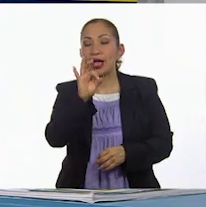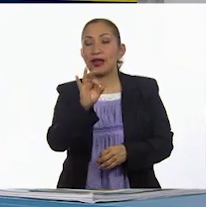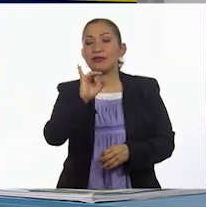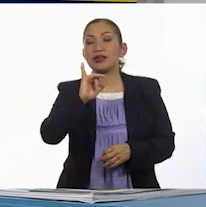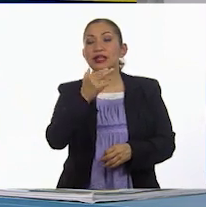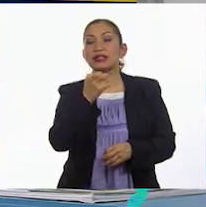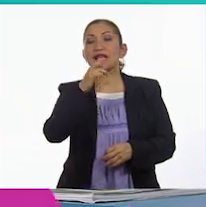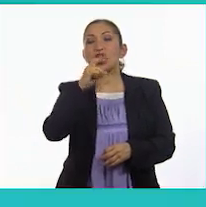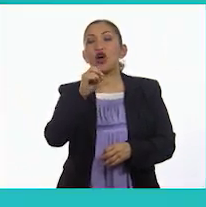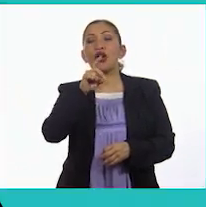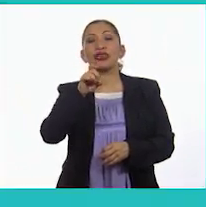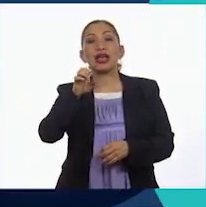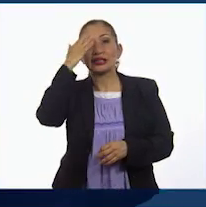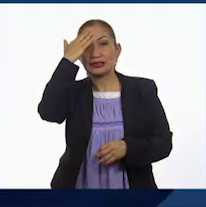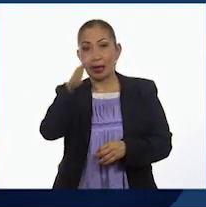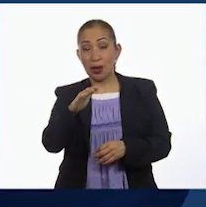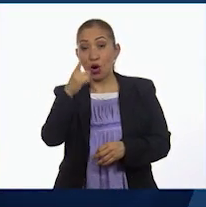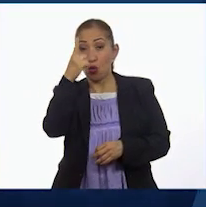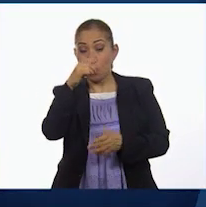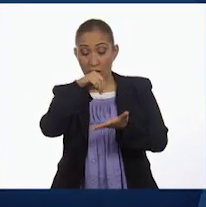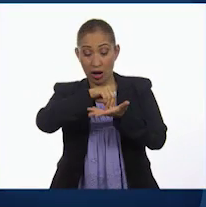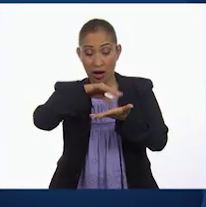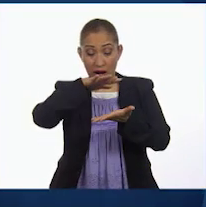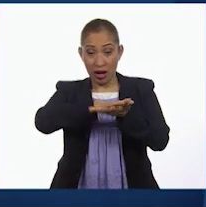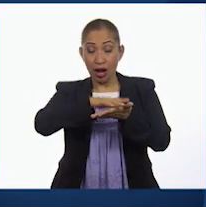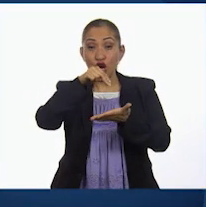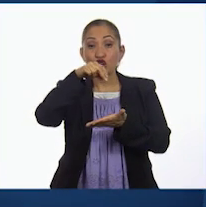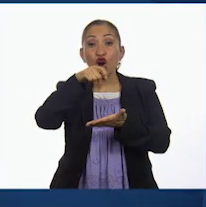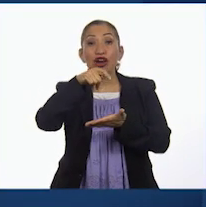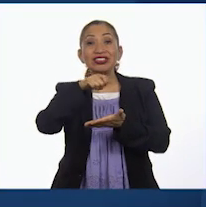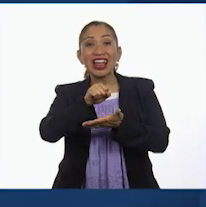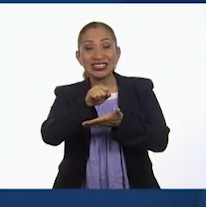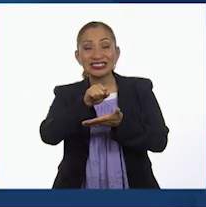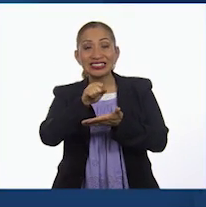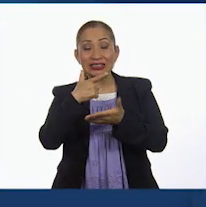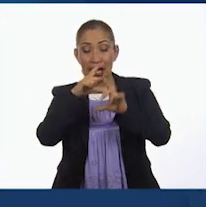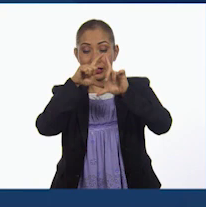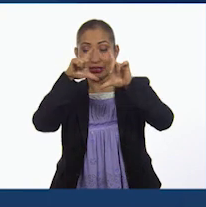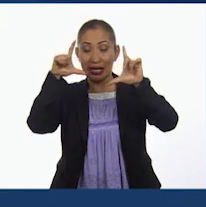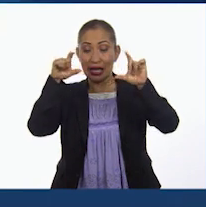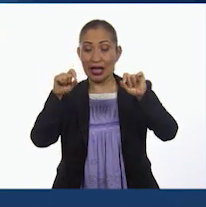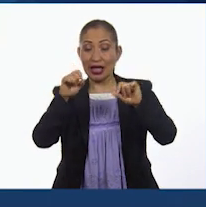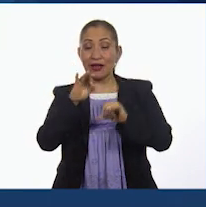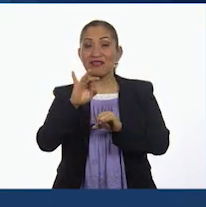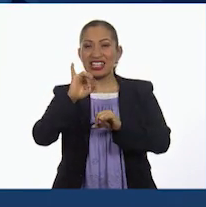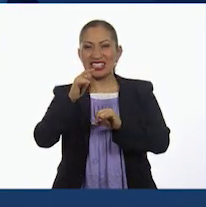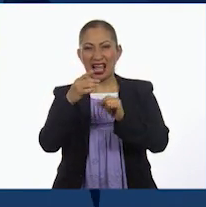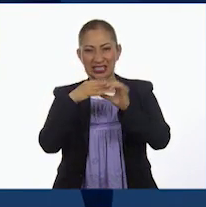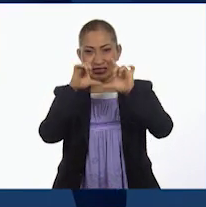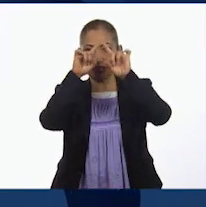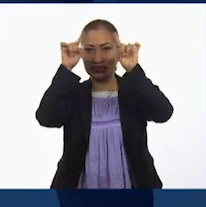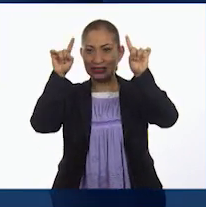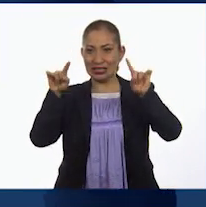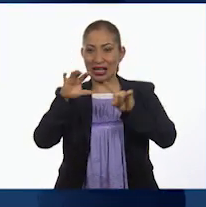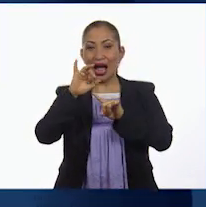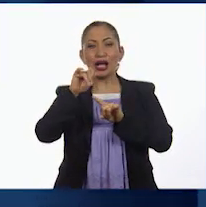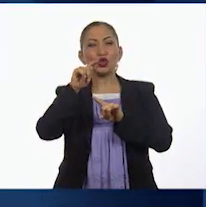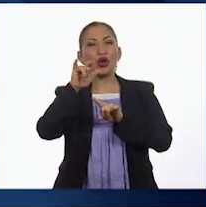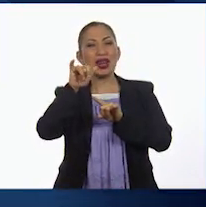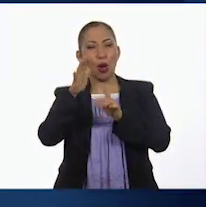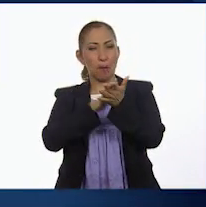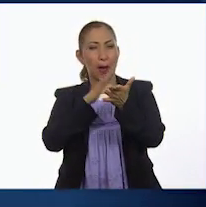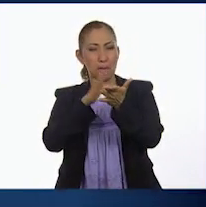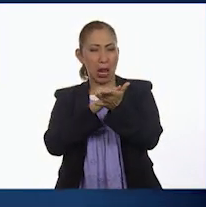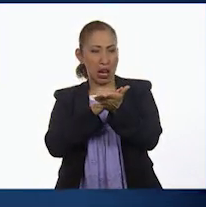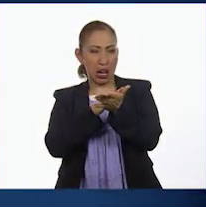del Saber? Las notas de una investigación suelen elaborarse en fichas de trabajo. Estas son tarjetas de cartulina o